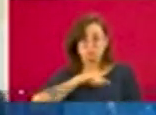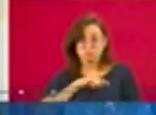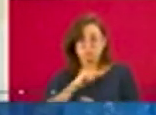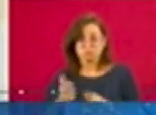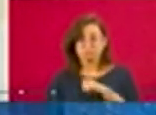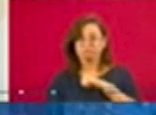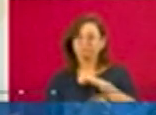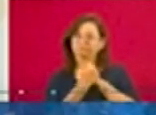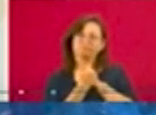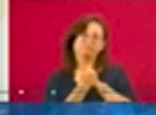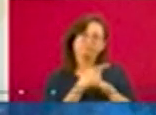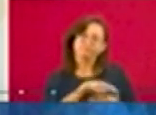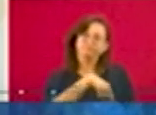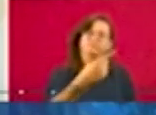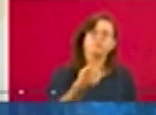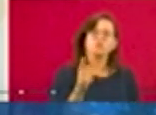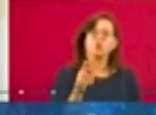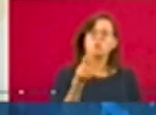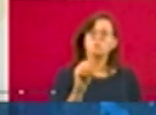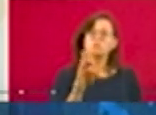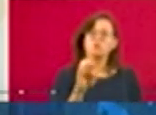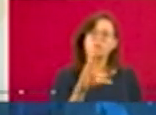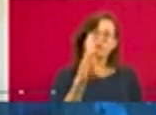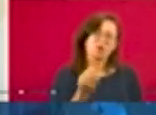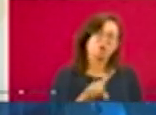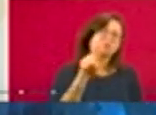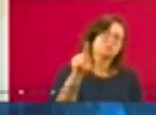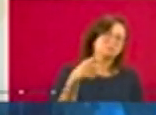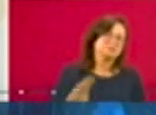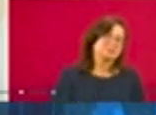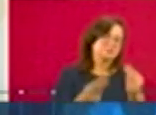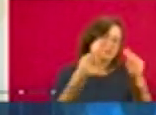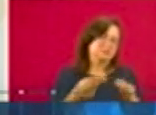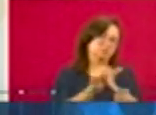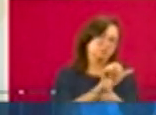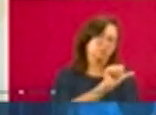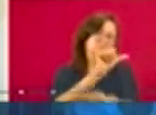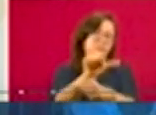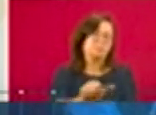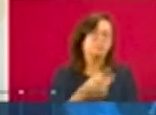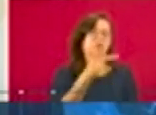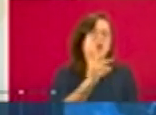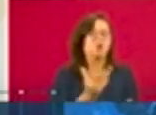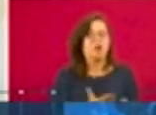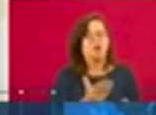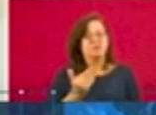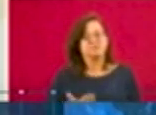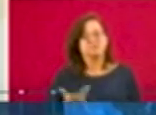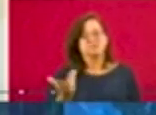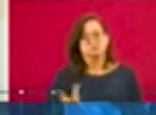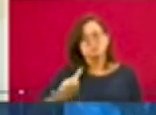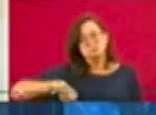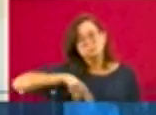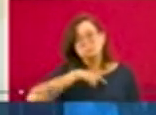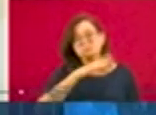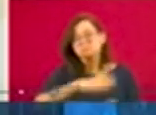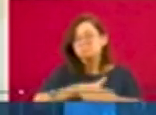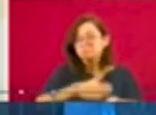tesitura, en la tesitura de que no haya tareas, porque también para la maestra y el